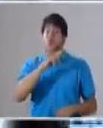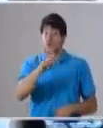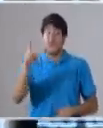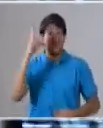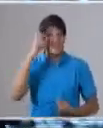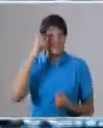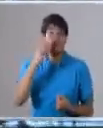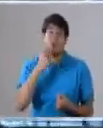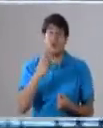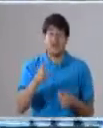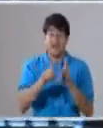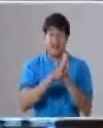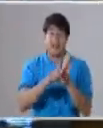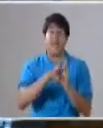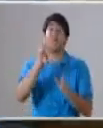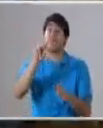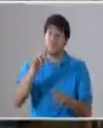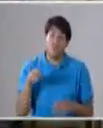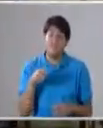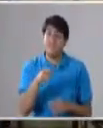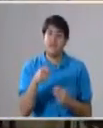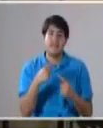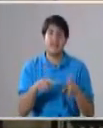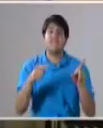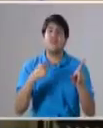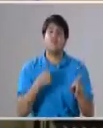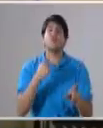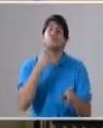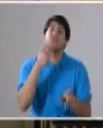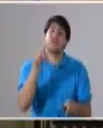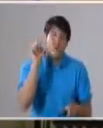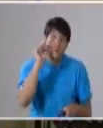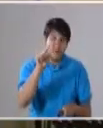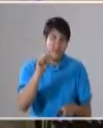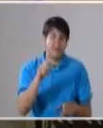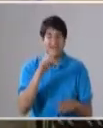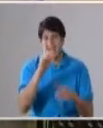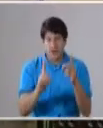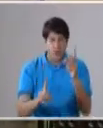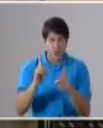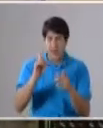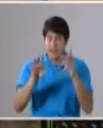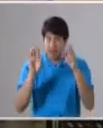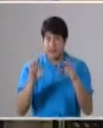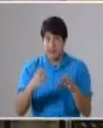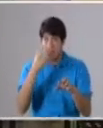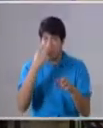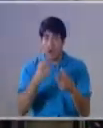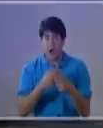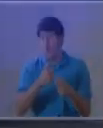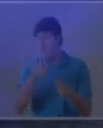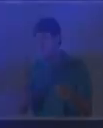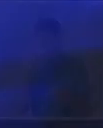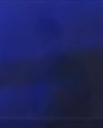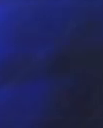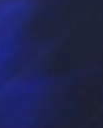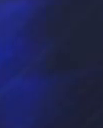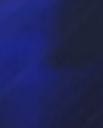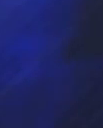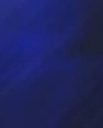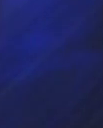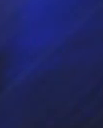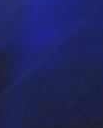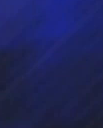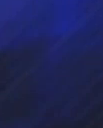ustedes que cualquiera que esté enojado contra su hermano sin causa es culpable. Entonces ya no es solo no matar, ahora no